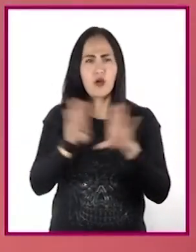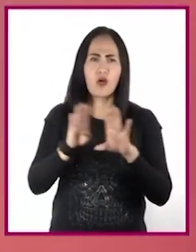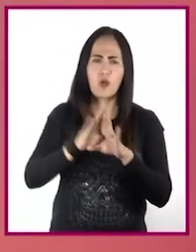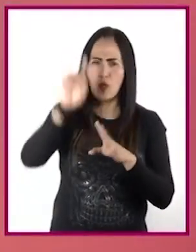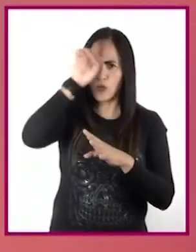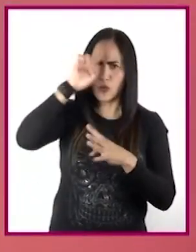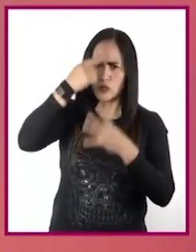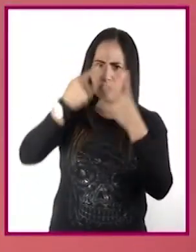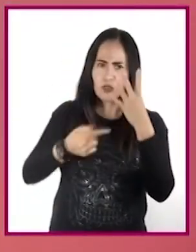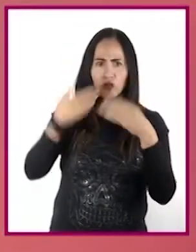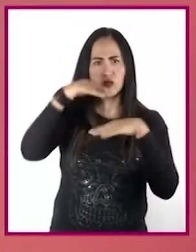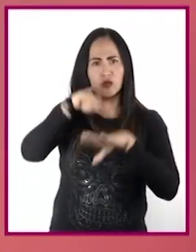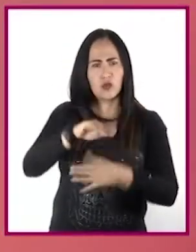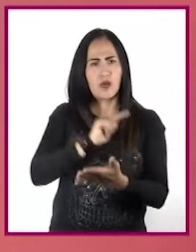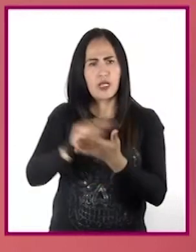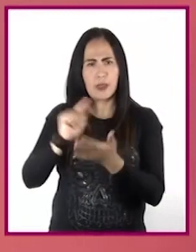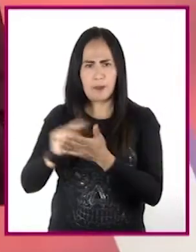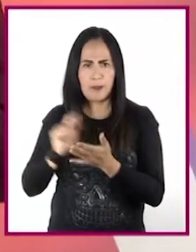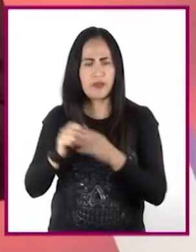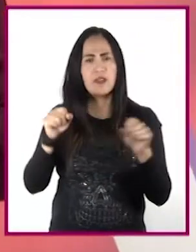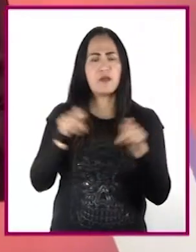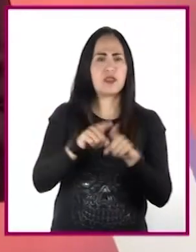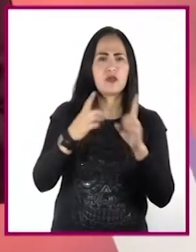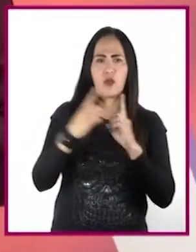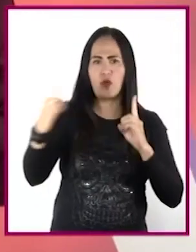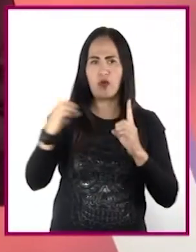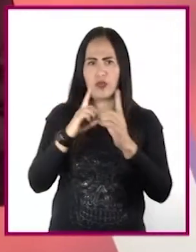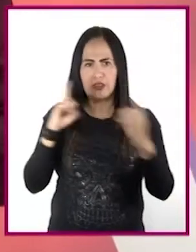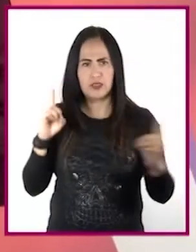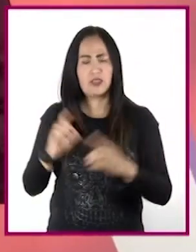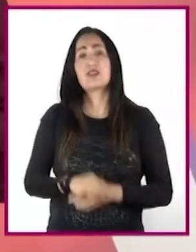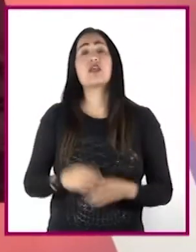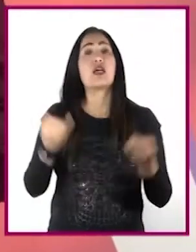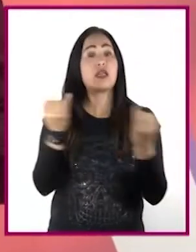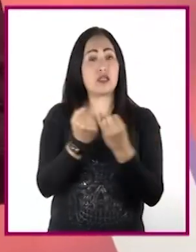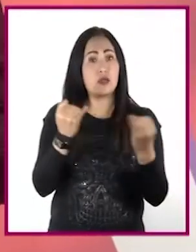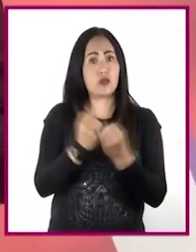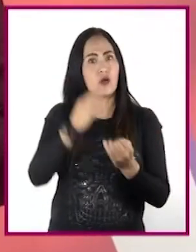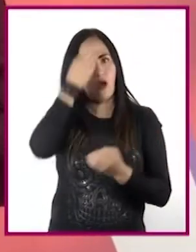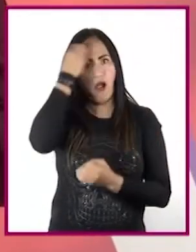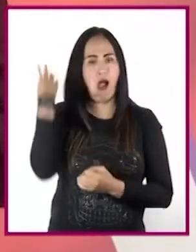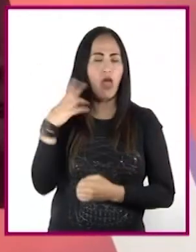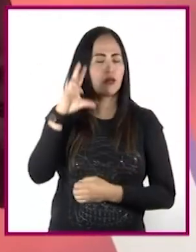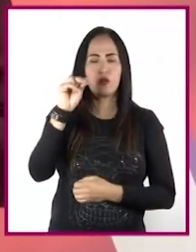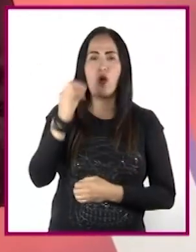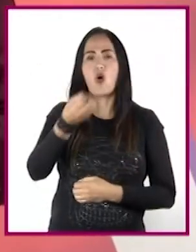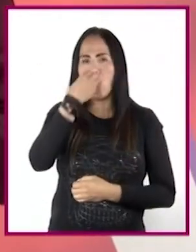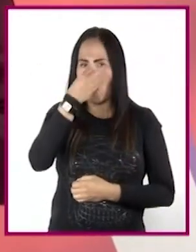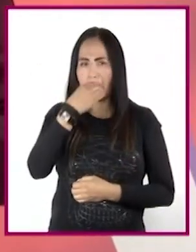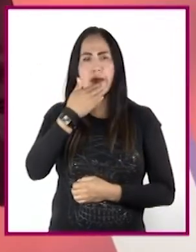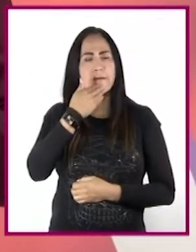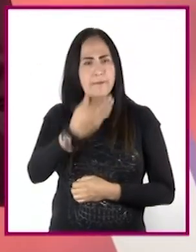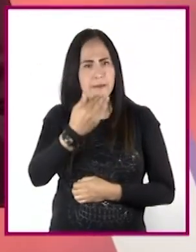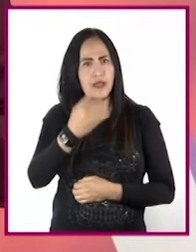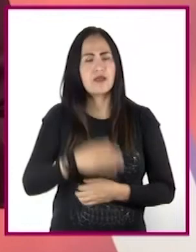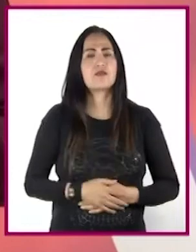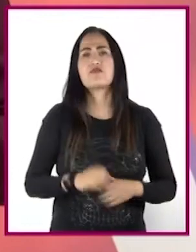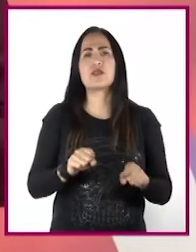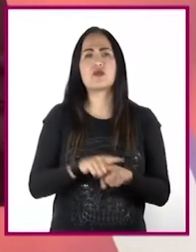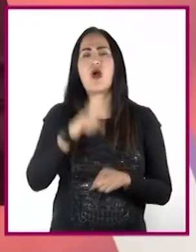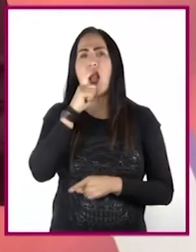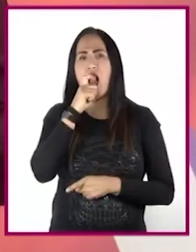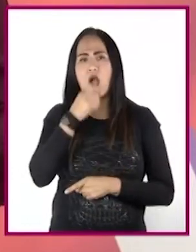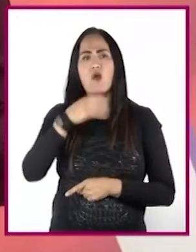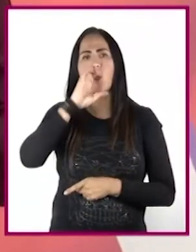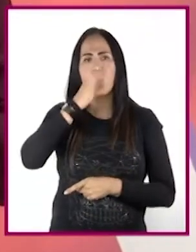de higiene y mantener la sana distancia. Tampoco pasemos por alto procurar una alimentación saludable, mantenernos hidratados